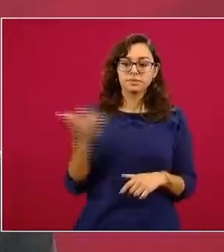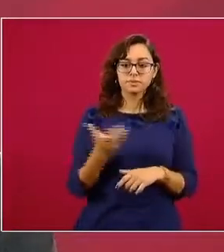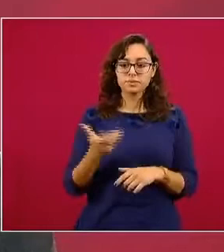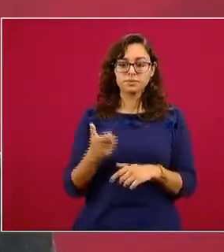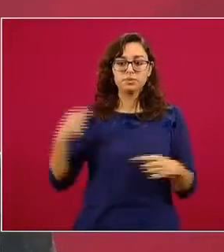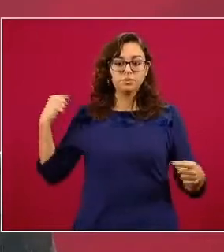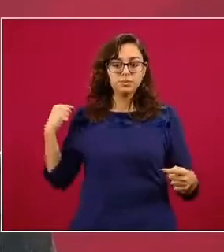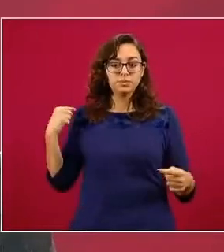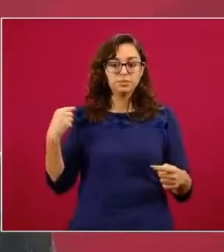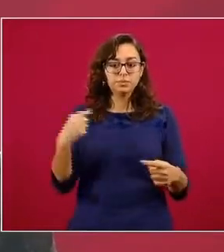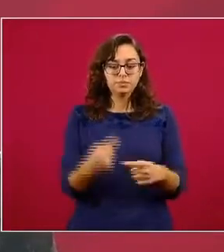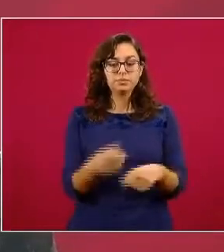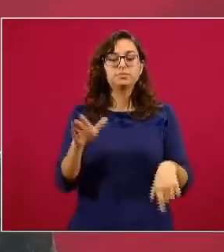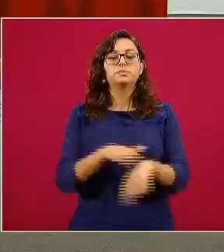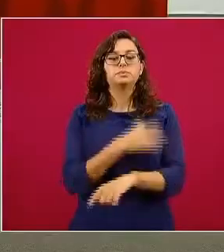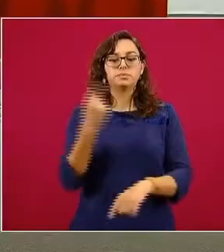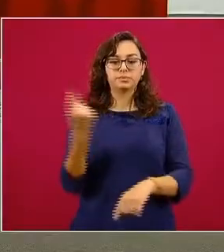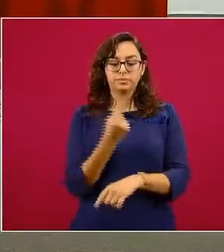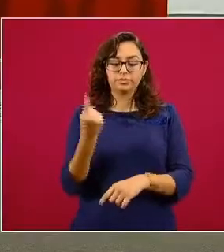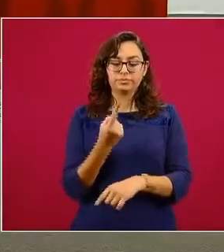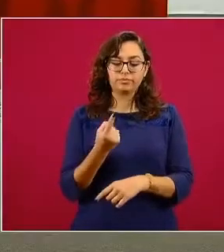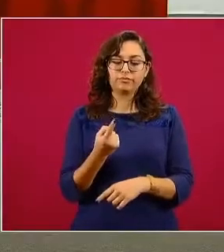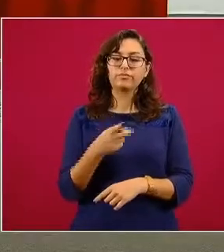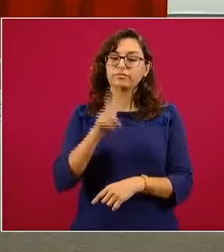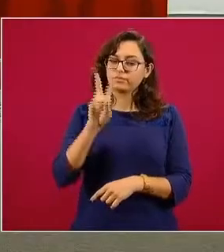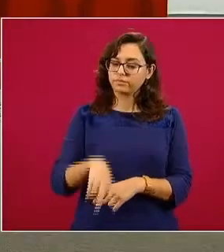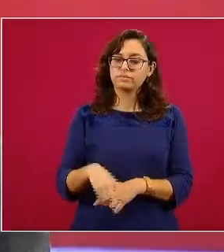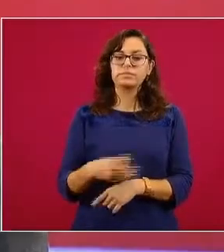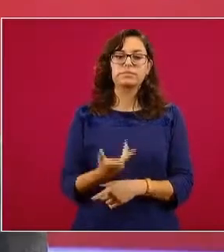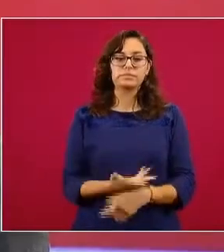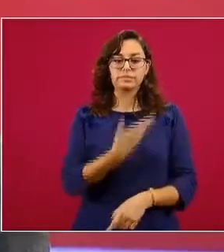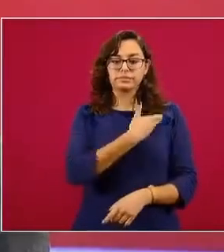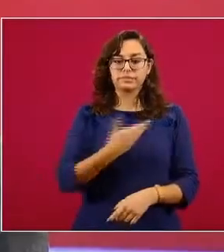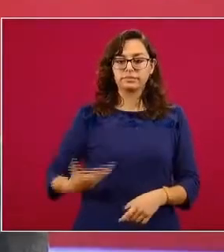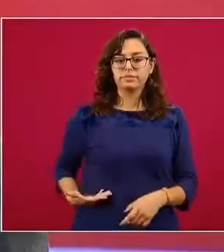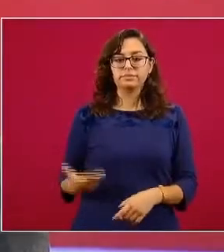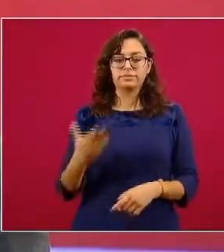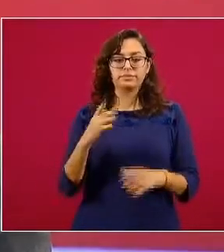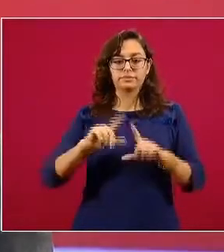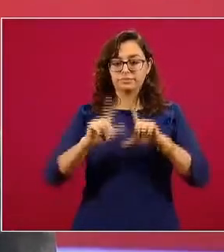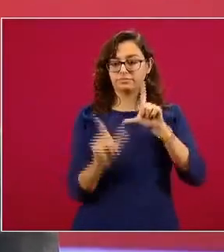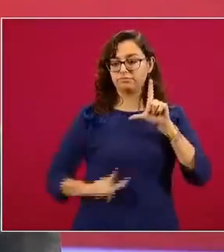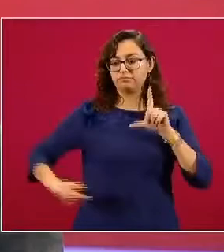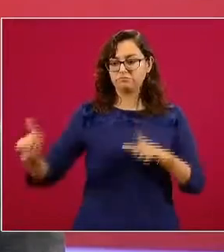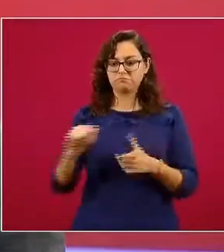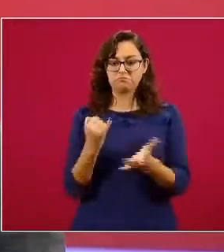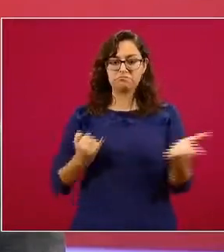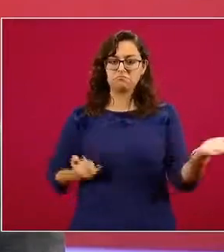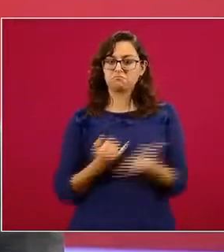hacer es gracias al respaldo y a la decisión que tomó el primer mandatario.